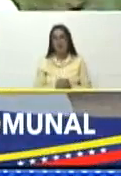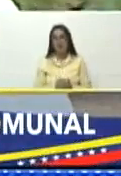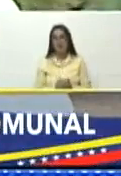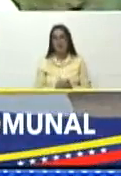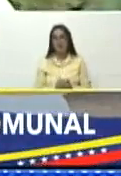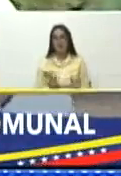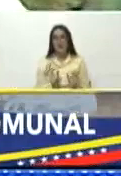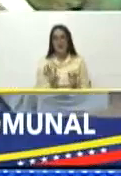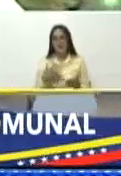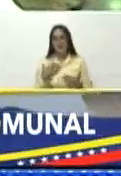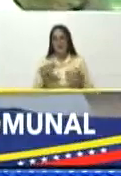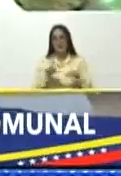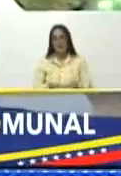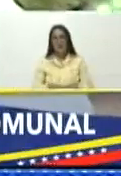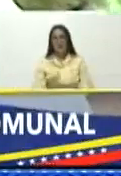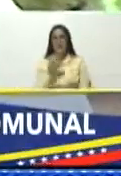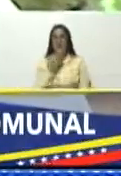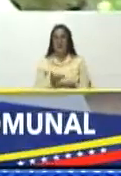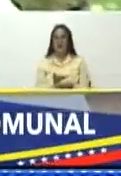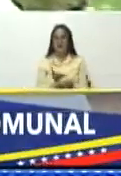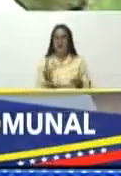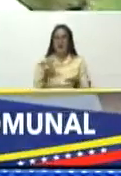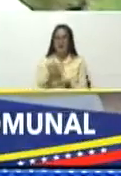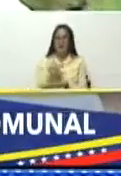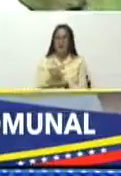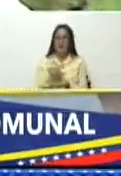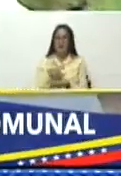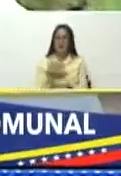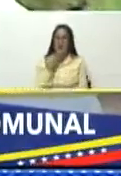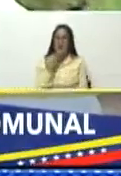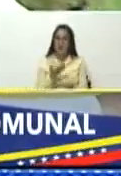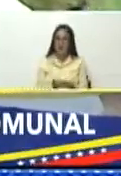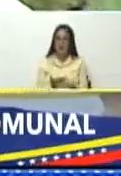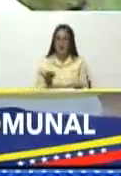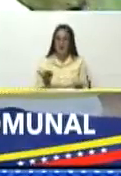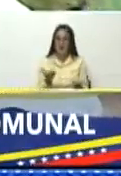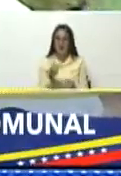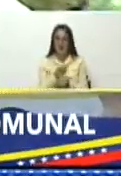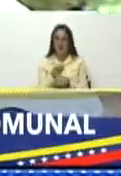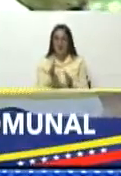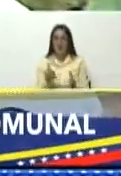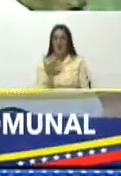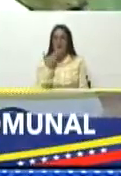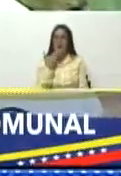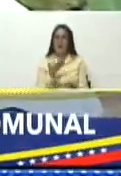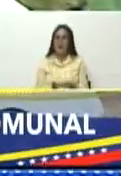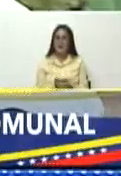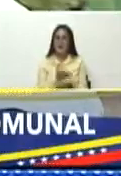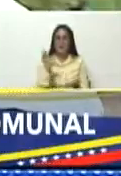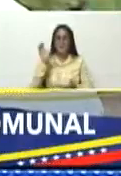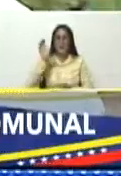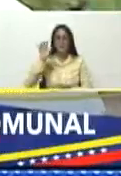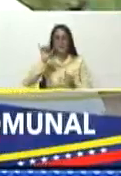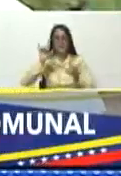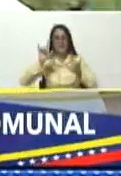ni nadie nos va a detener. Muchas gracias, Carabobo. Muchas gracias, La Cava. Muchas gracias, patria